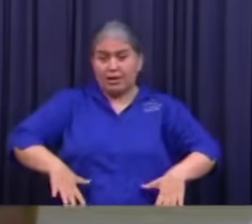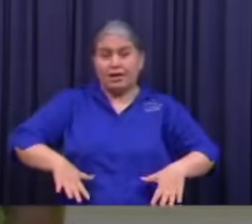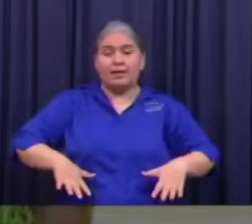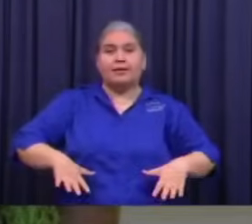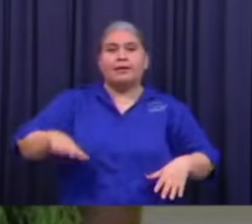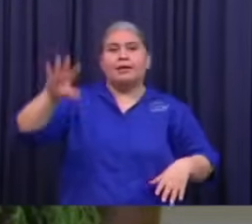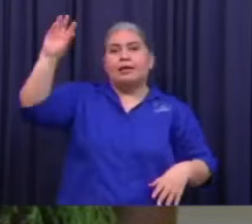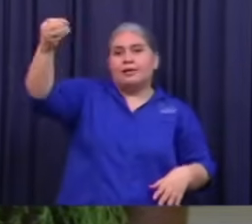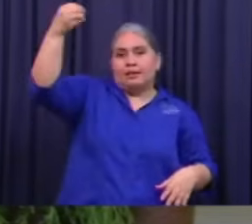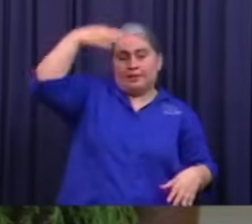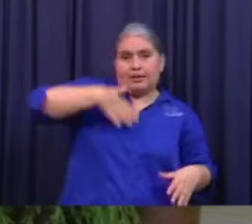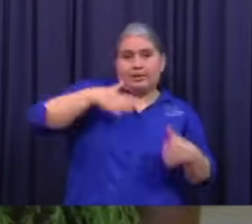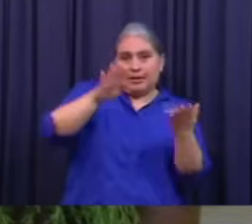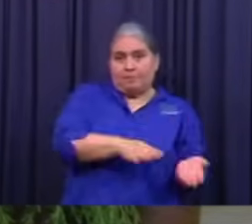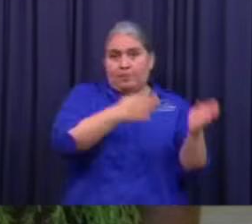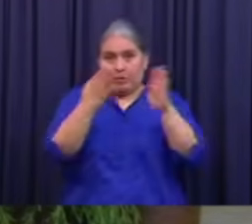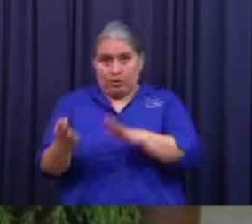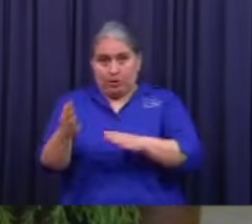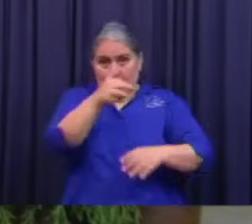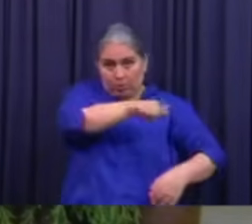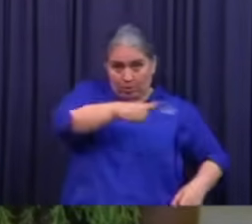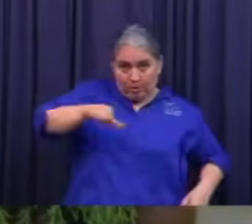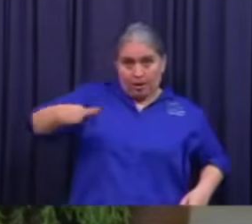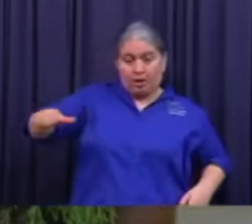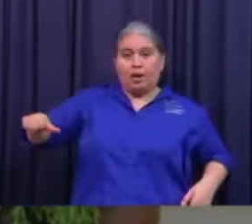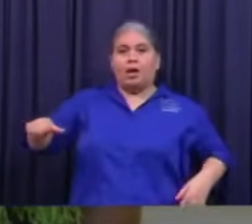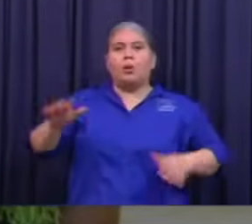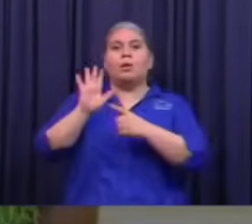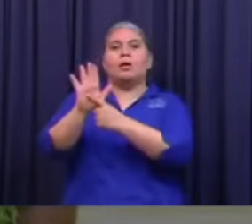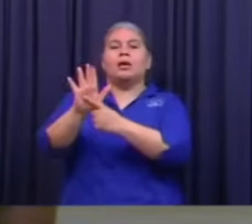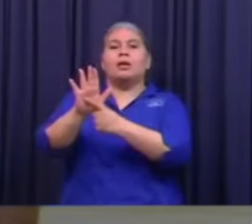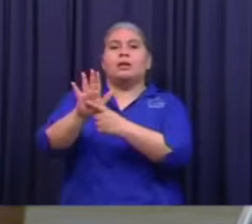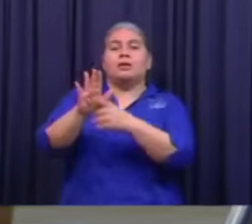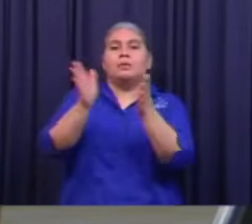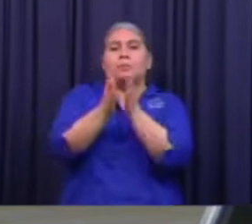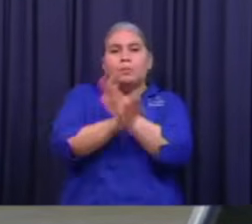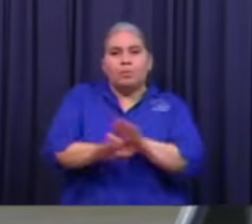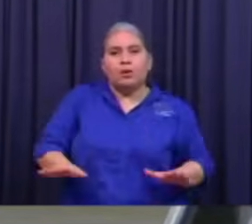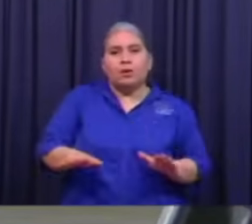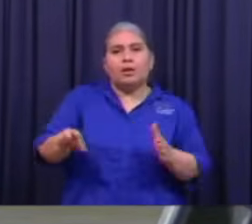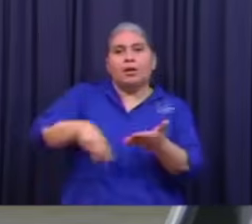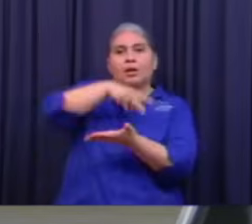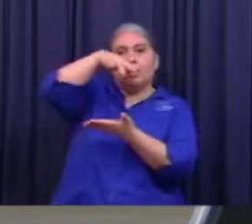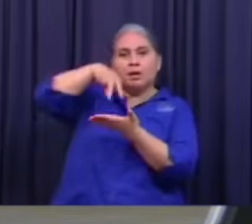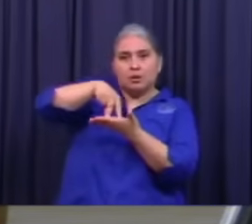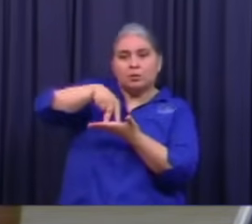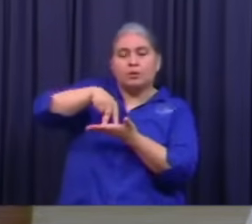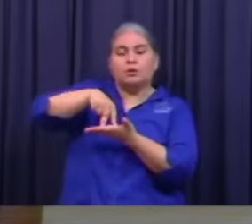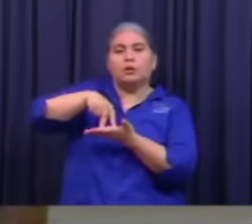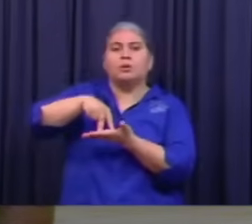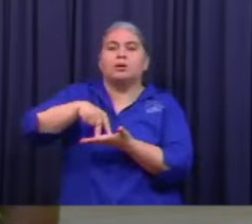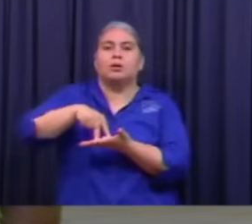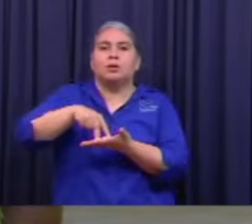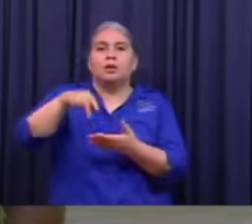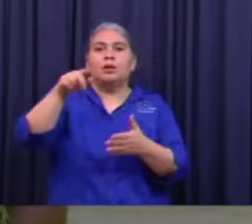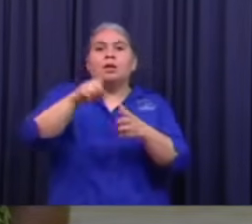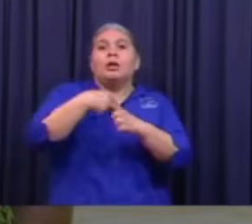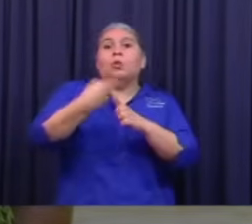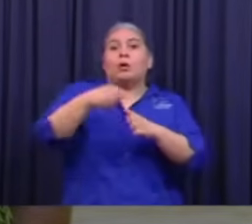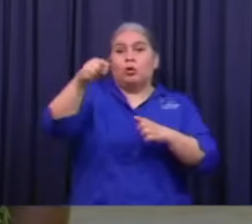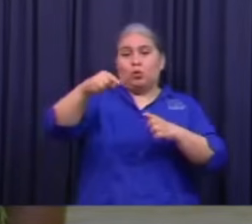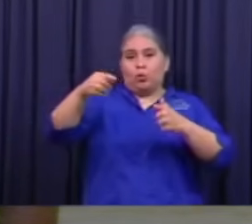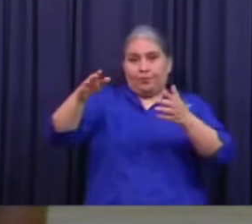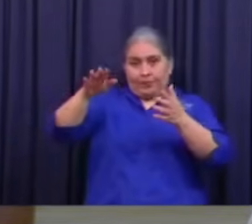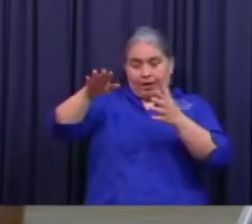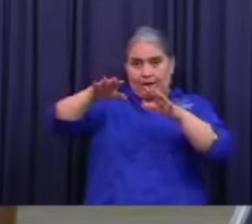representa es muerte y resurrección cuando te están metiendo en el